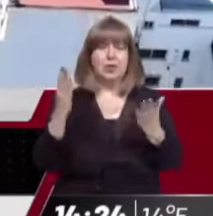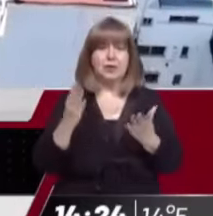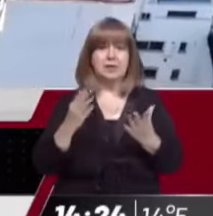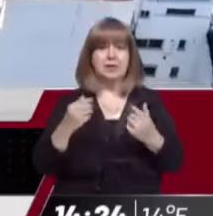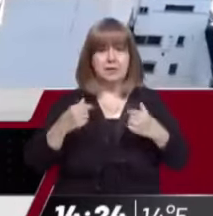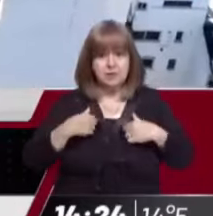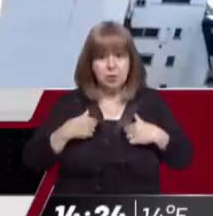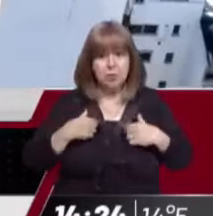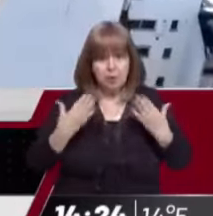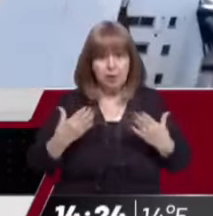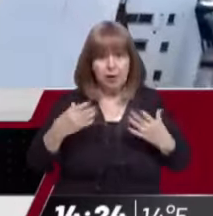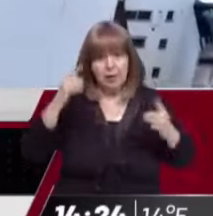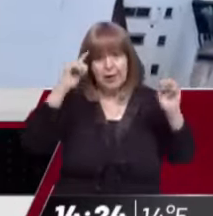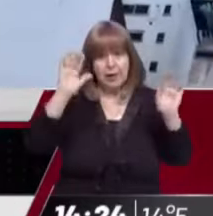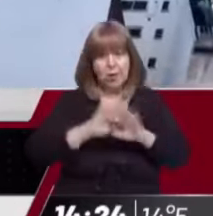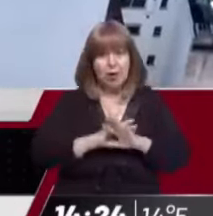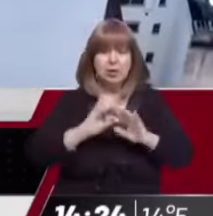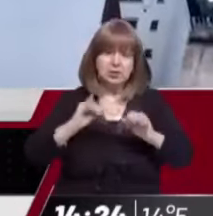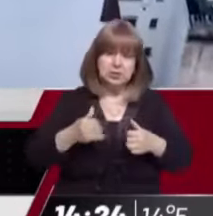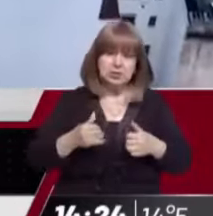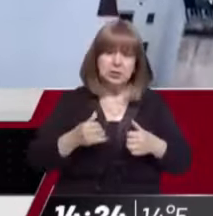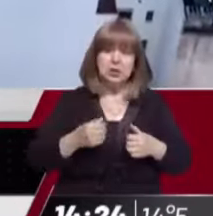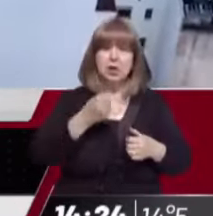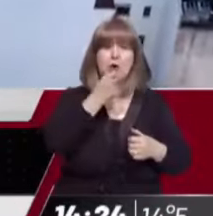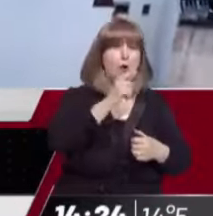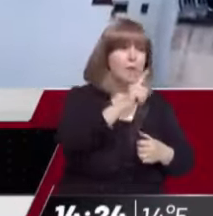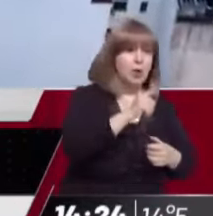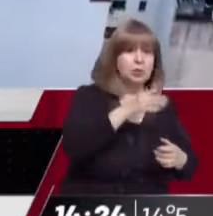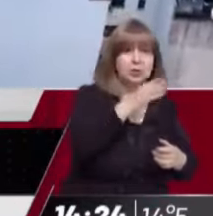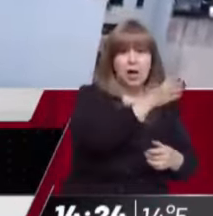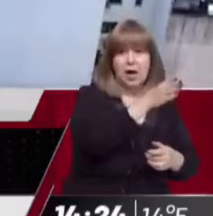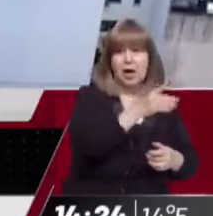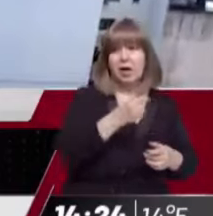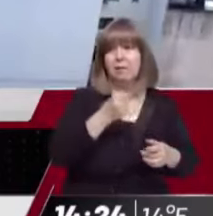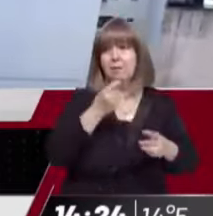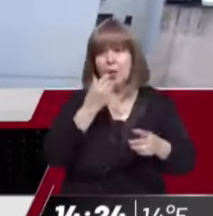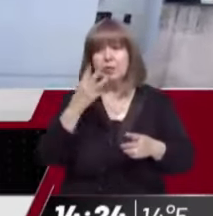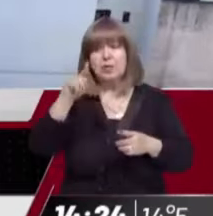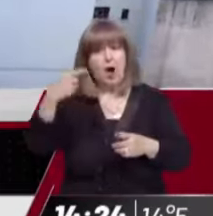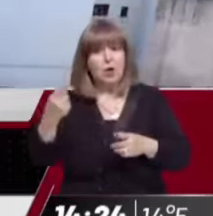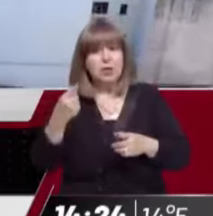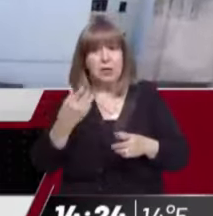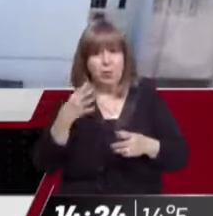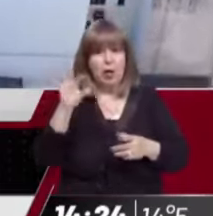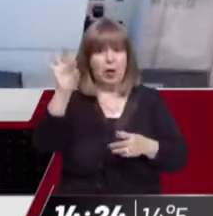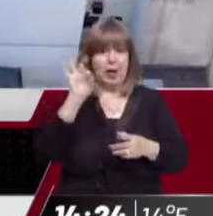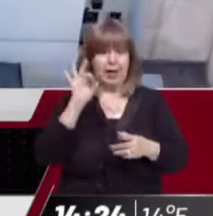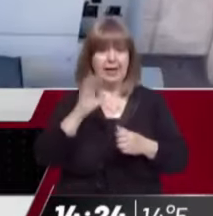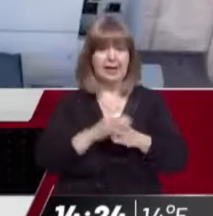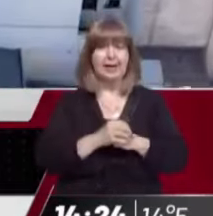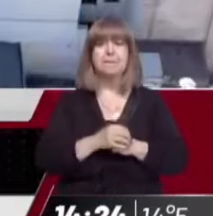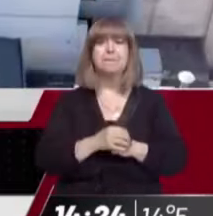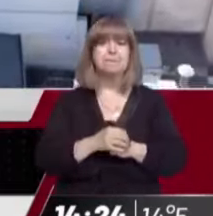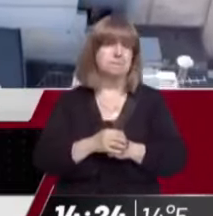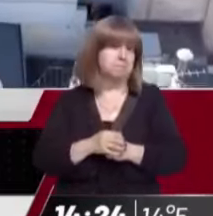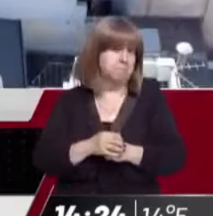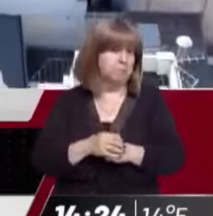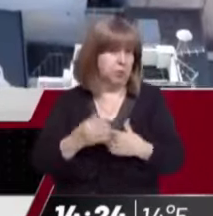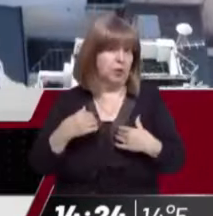Entonces. Bueno, y en términos generales, digo, ¿cómo académicamente evalúas a la universidad nuestra? Excelente,